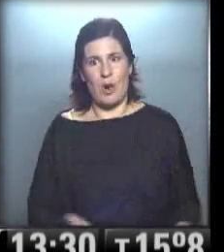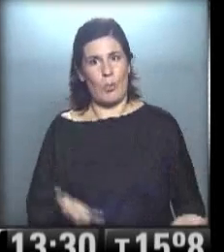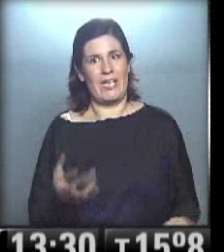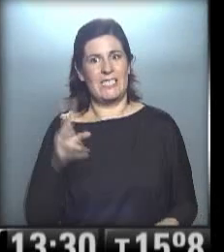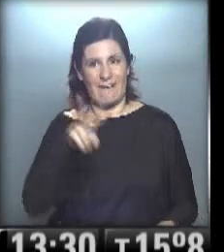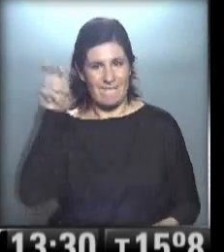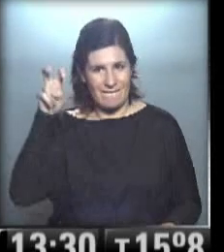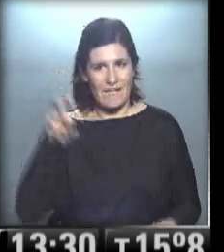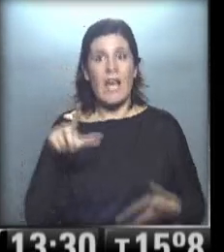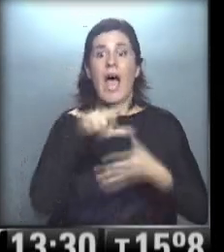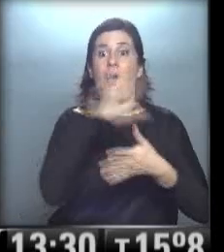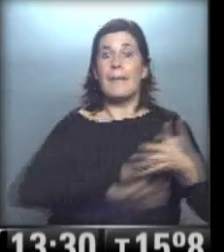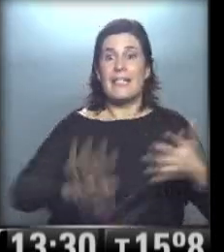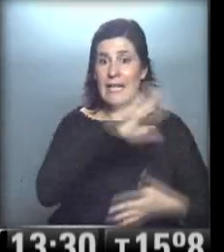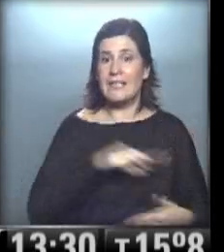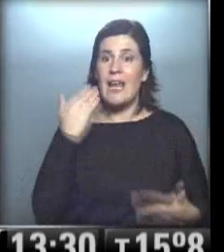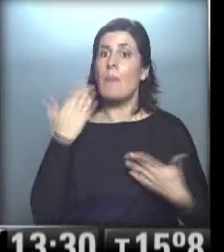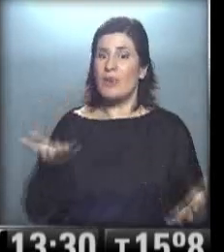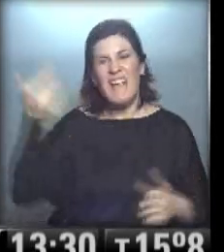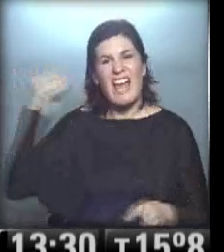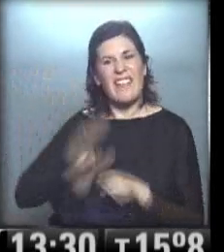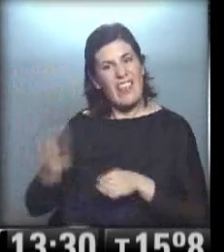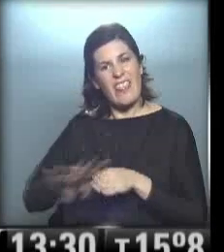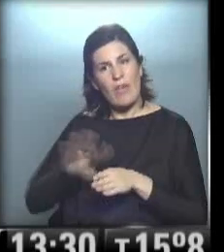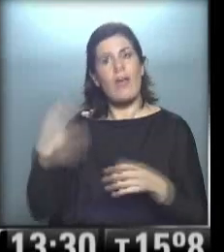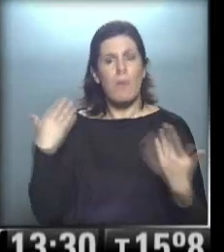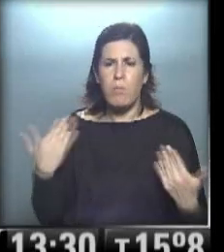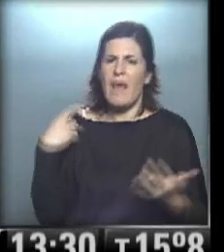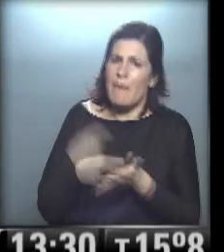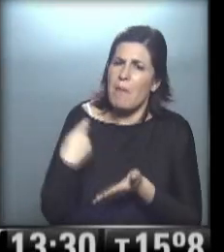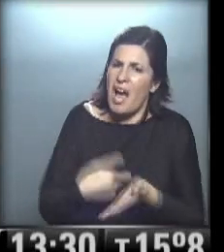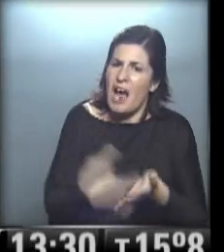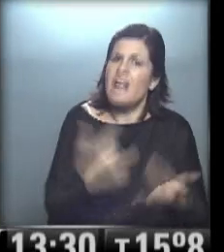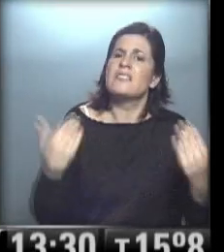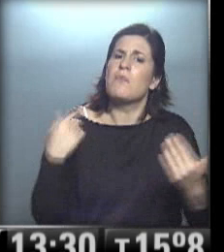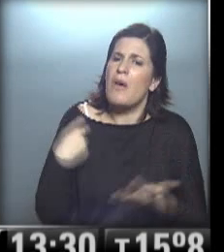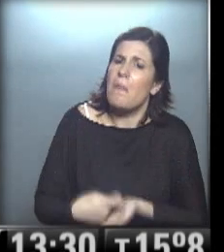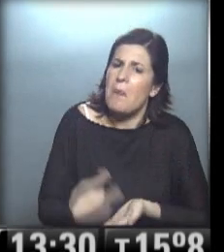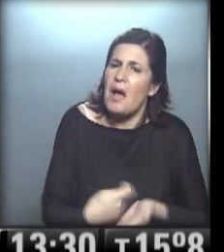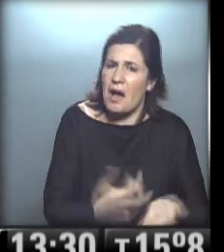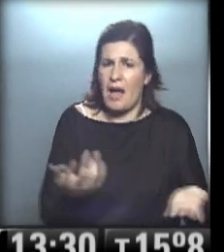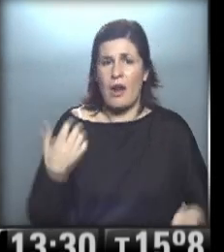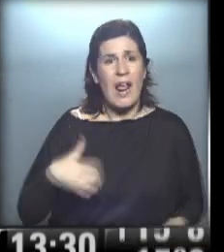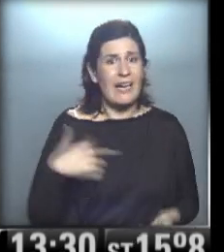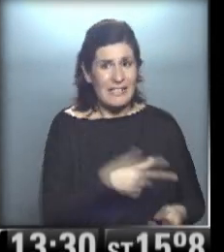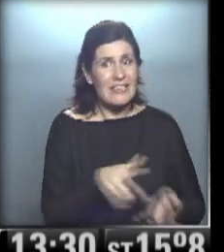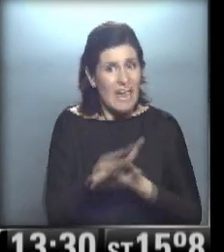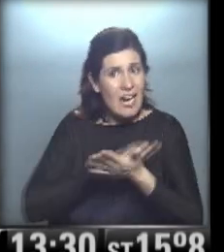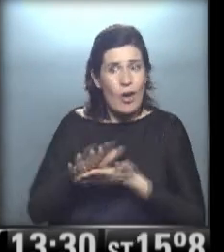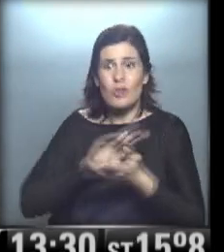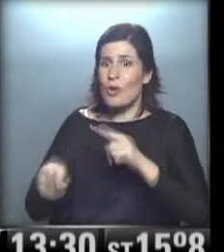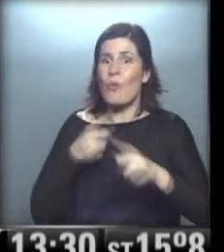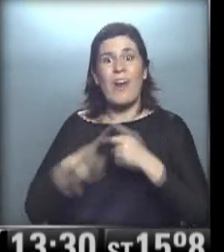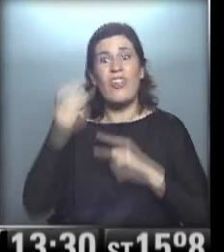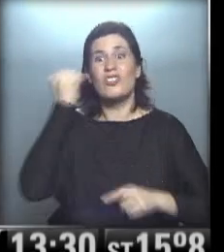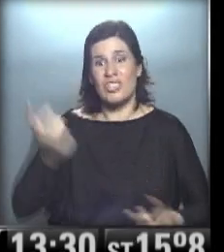una deuda enorme heredada del pasado, porque es una deuda contraída por la derecha, que ahora no apoya al gobierno argentino en su negociación, para